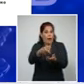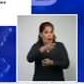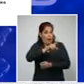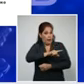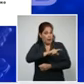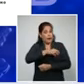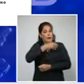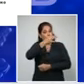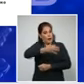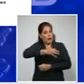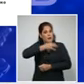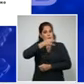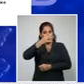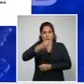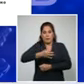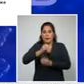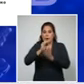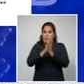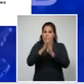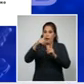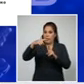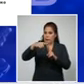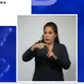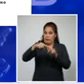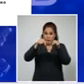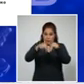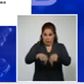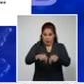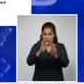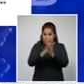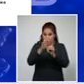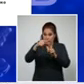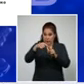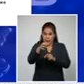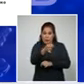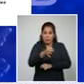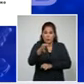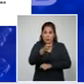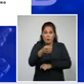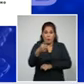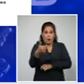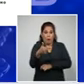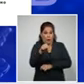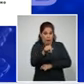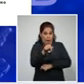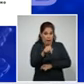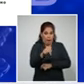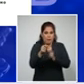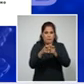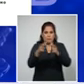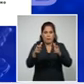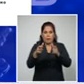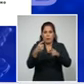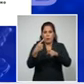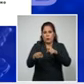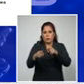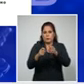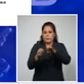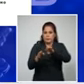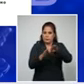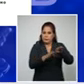referimos al de Matanzas, que es el que está en el municipio de Jagüey Grande. En Camagüey, un